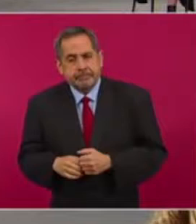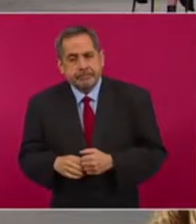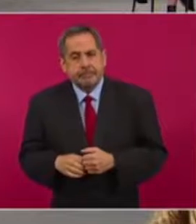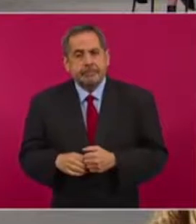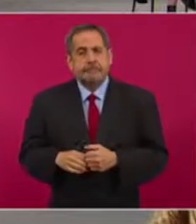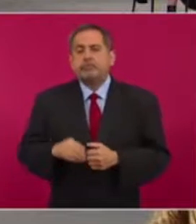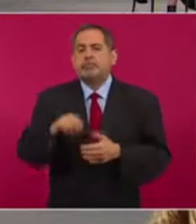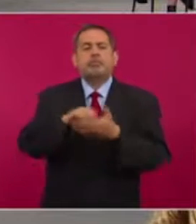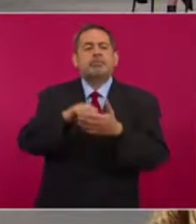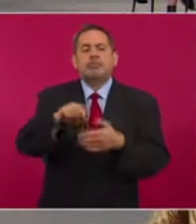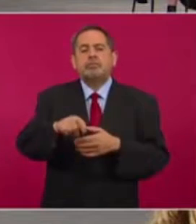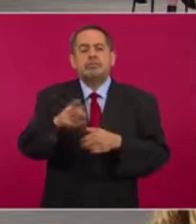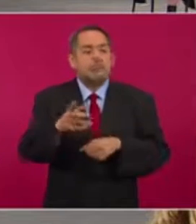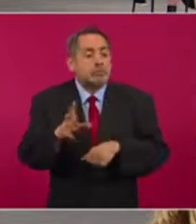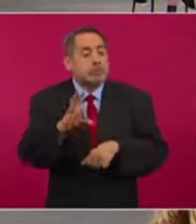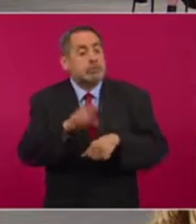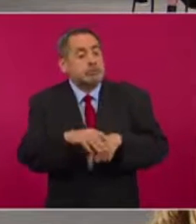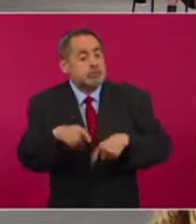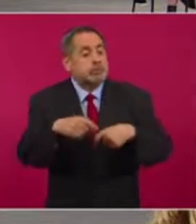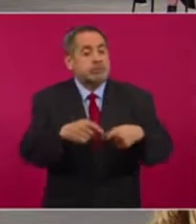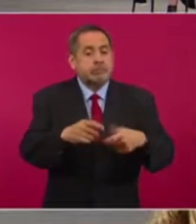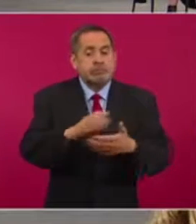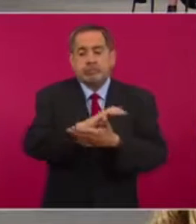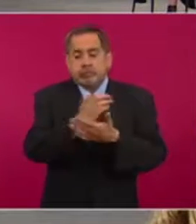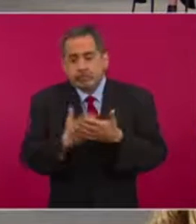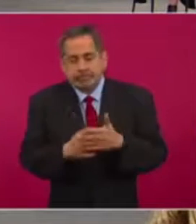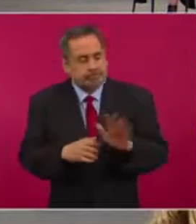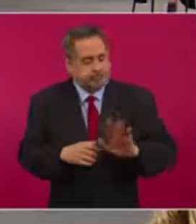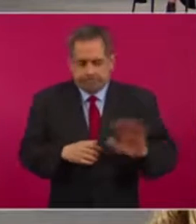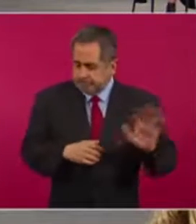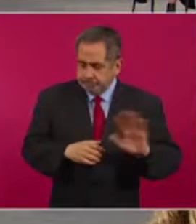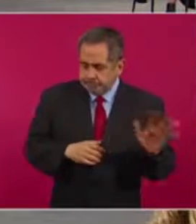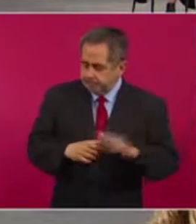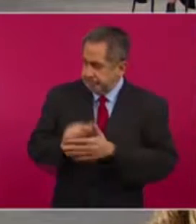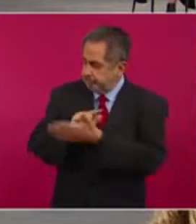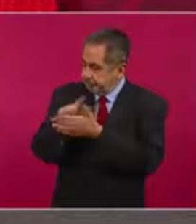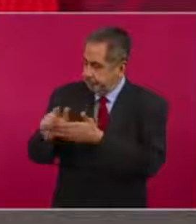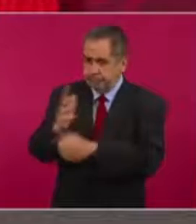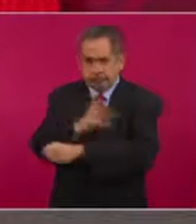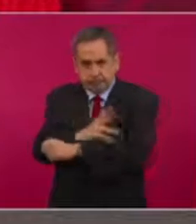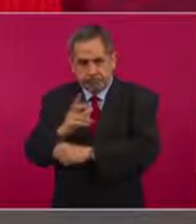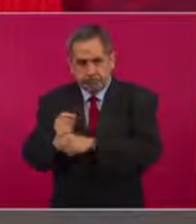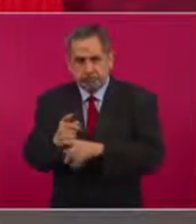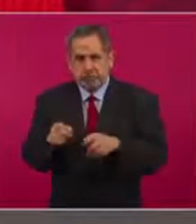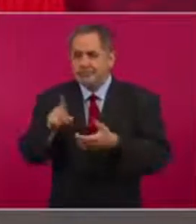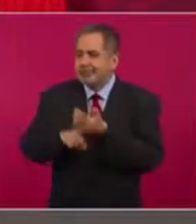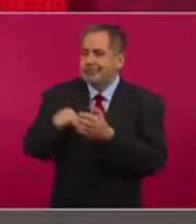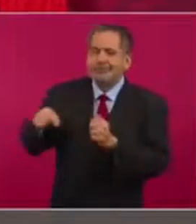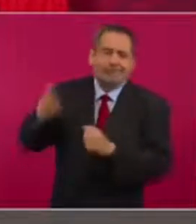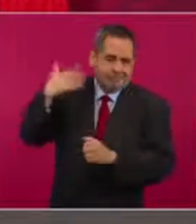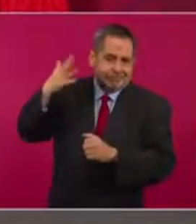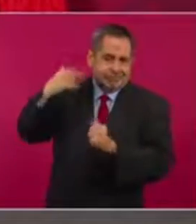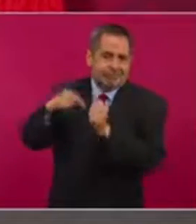¿sí?, y de contratos y de actos de corrupción.